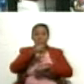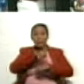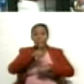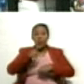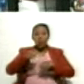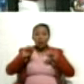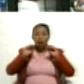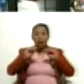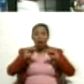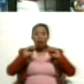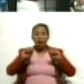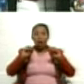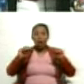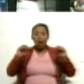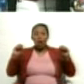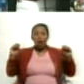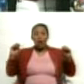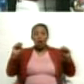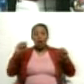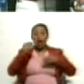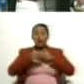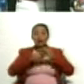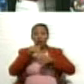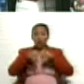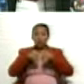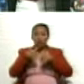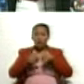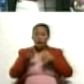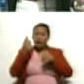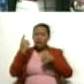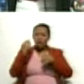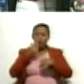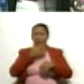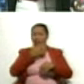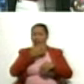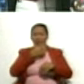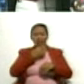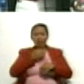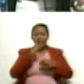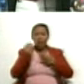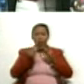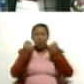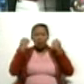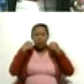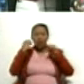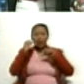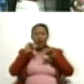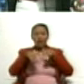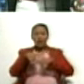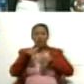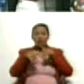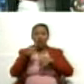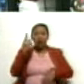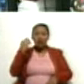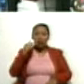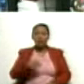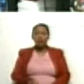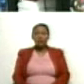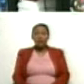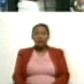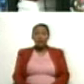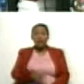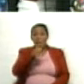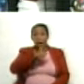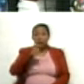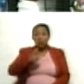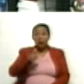llamar al voto. Es muy fácil, ayer era muy fácil votar, pero muy fácil. El que tiene claro